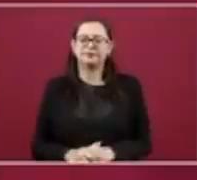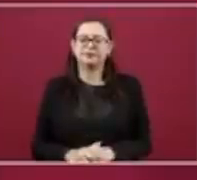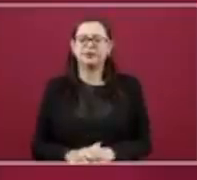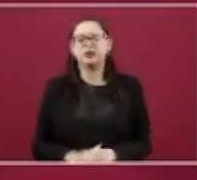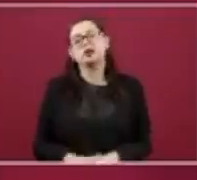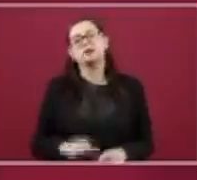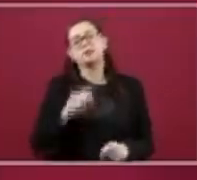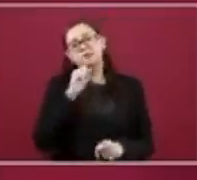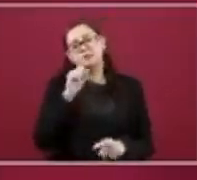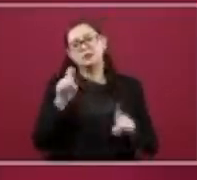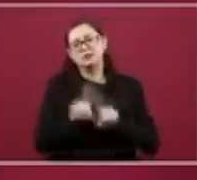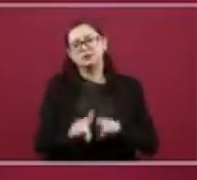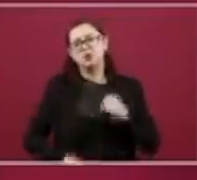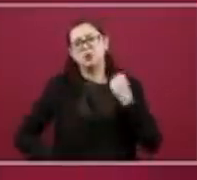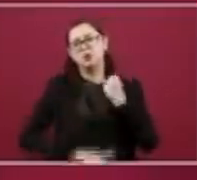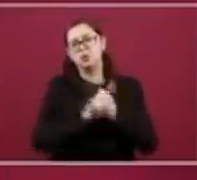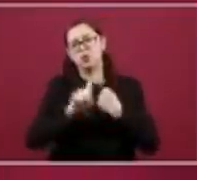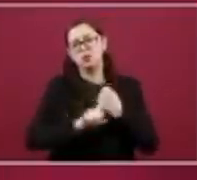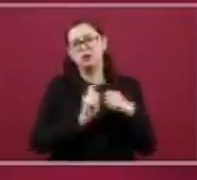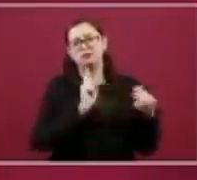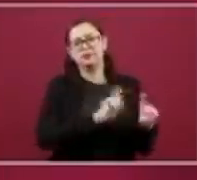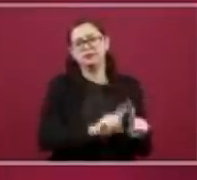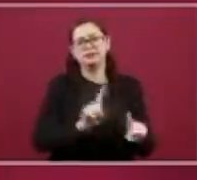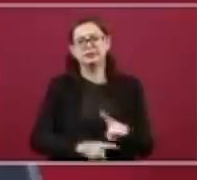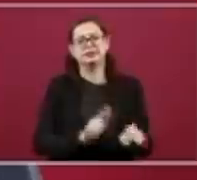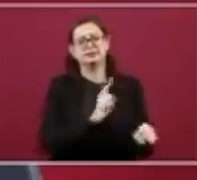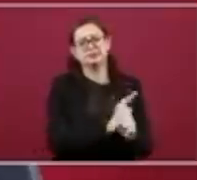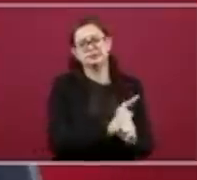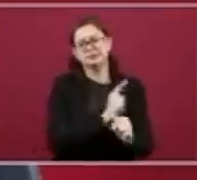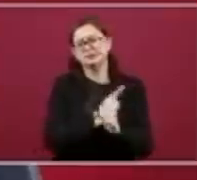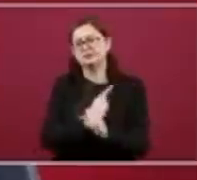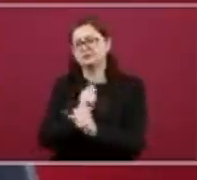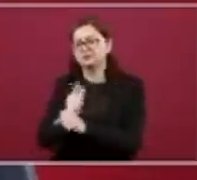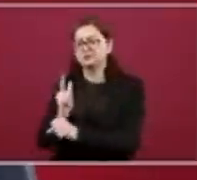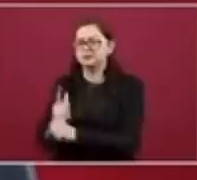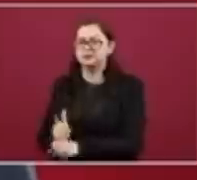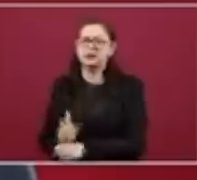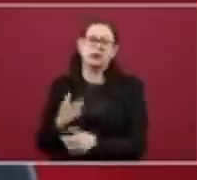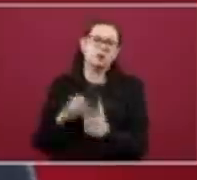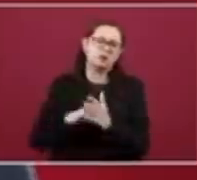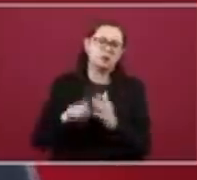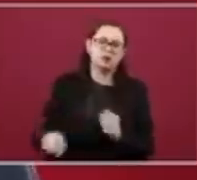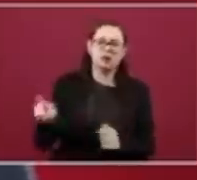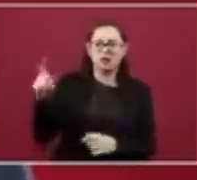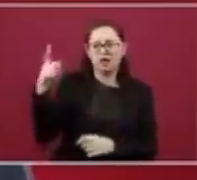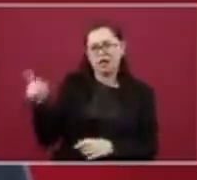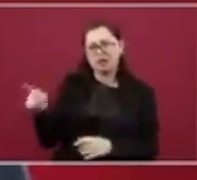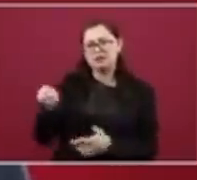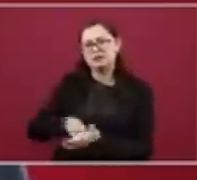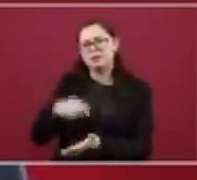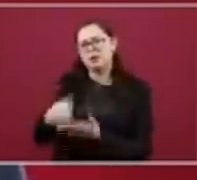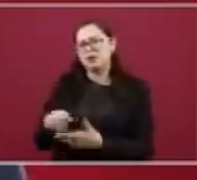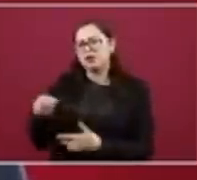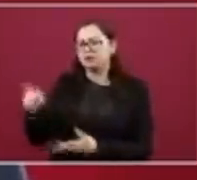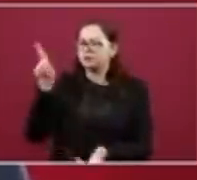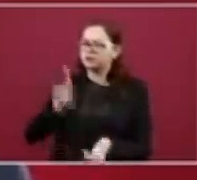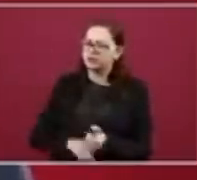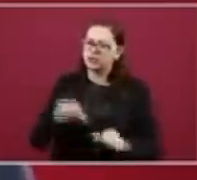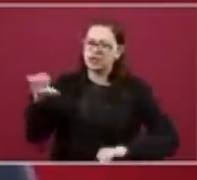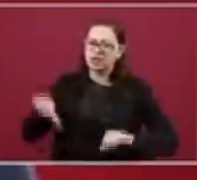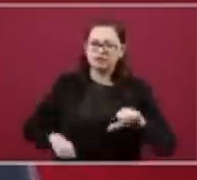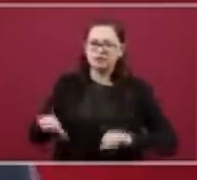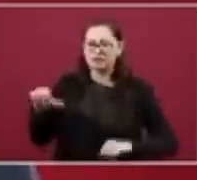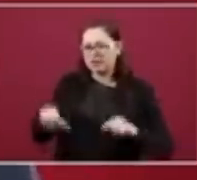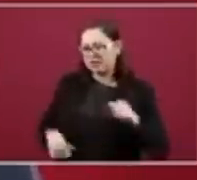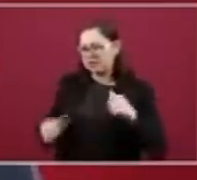diferentes áreas problemáticas, la ribereña, poniendo por ejemplo ahí en Tamaulipas, pues hay una serie de actividades de reconocimiento de